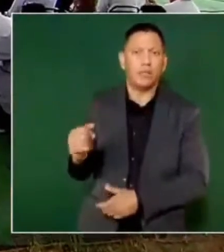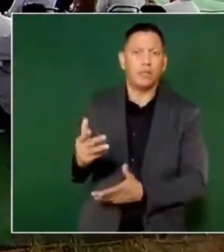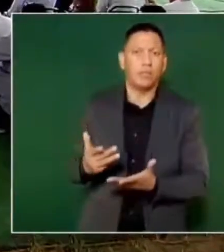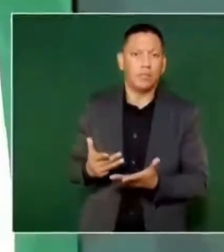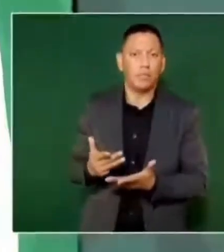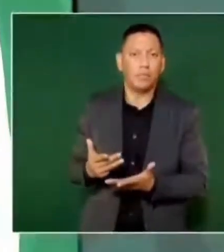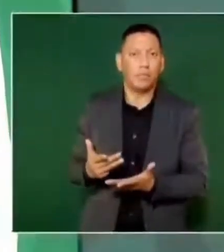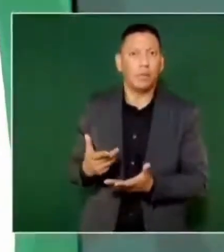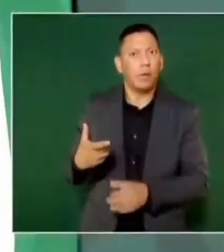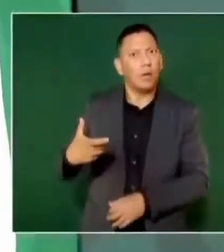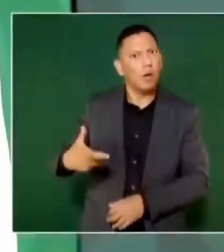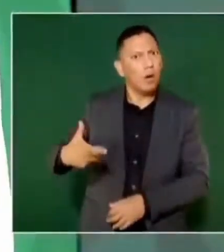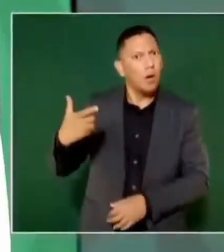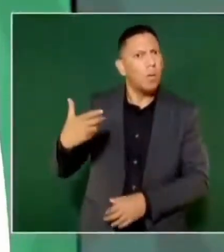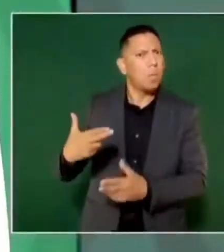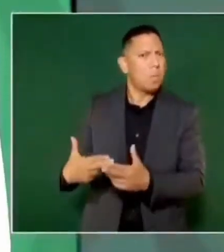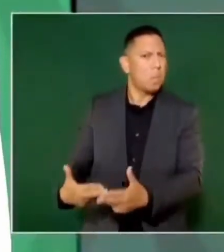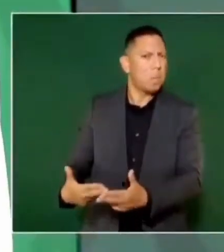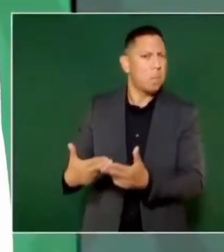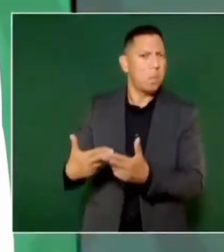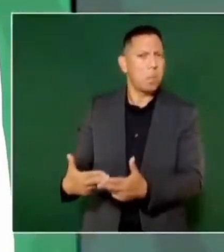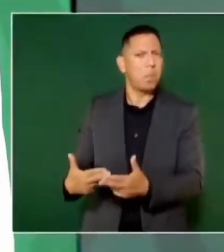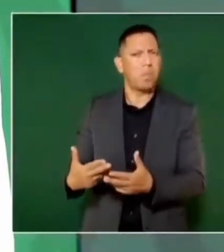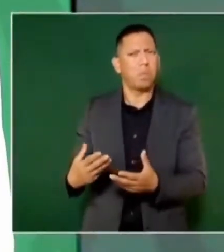se enriquecen